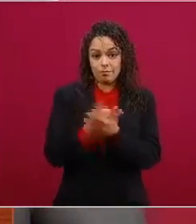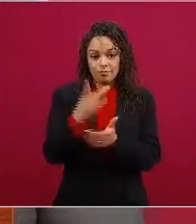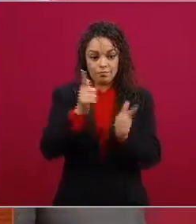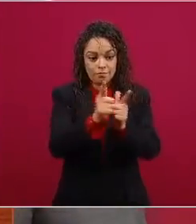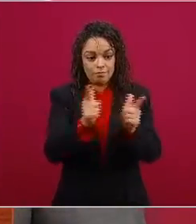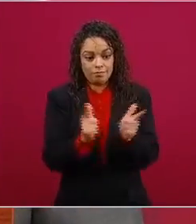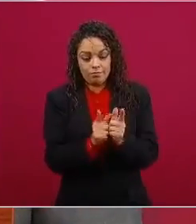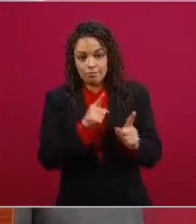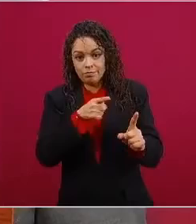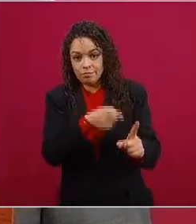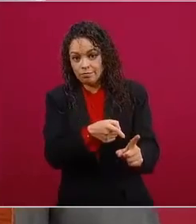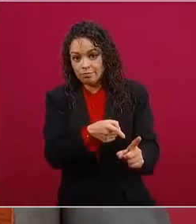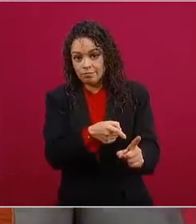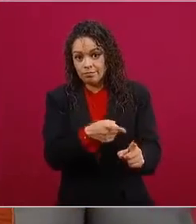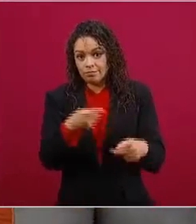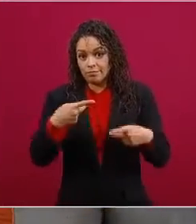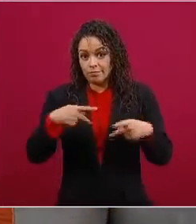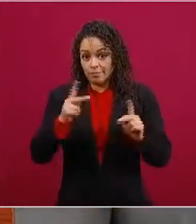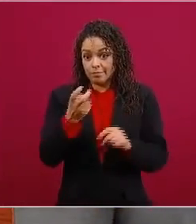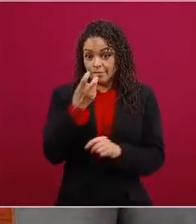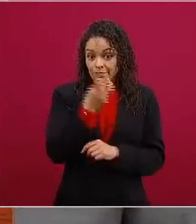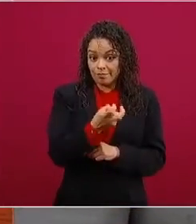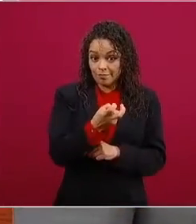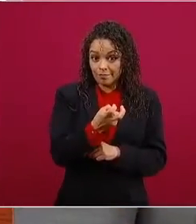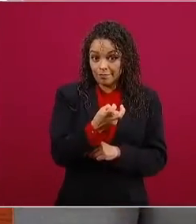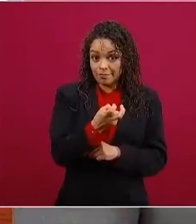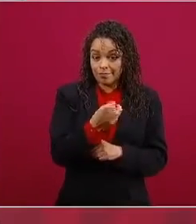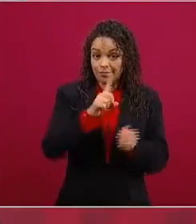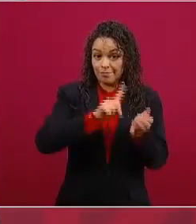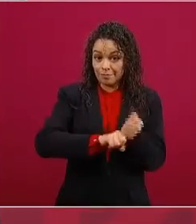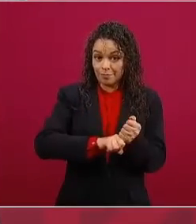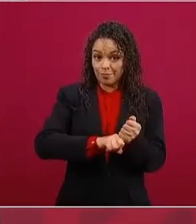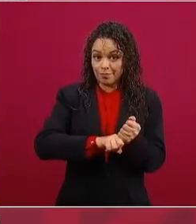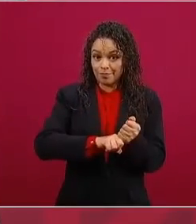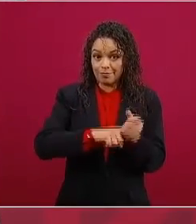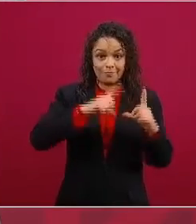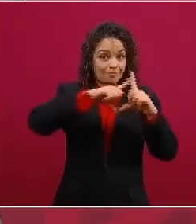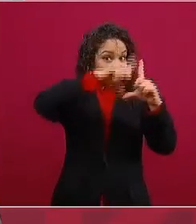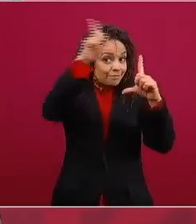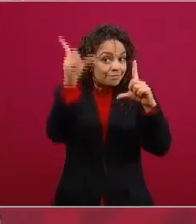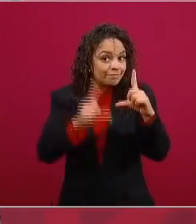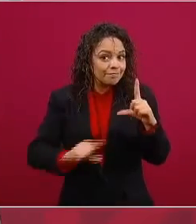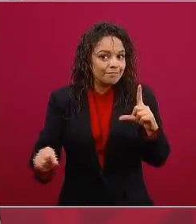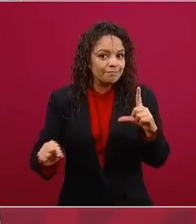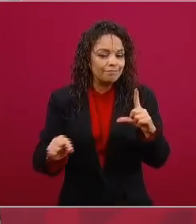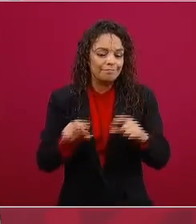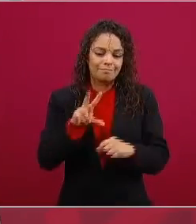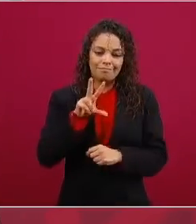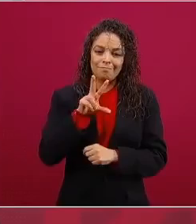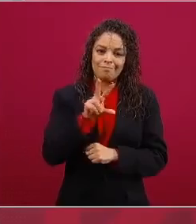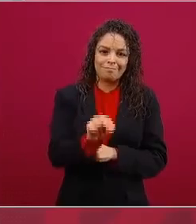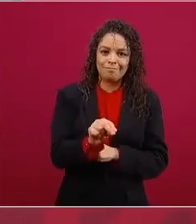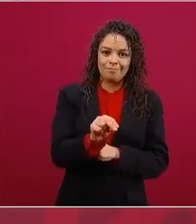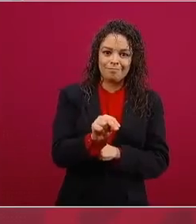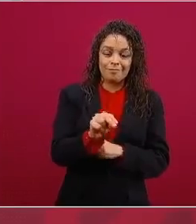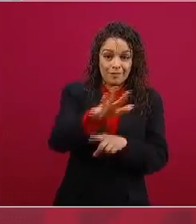pero eso no es todo México, esa no es toda la sociedad.